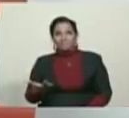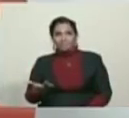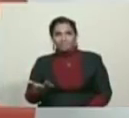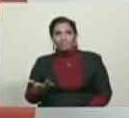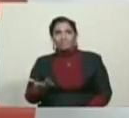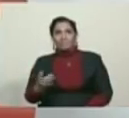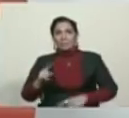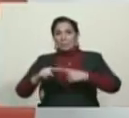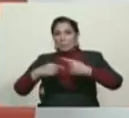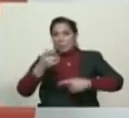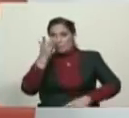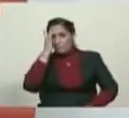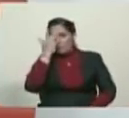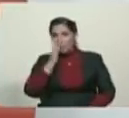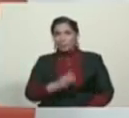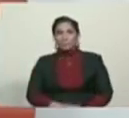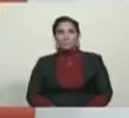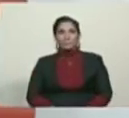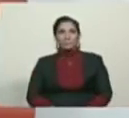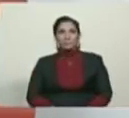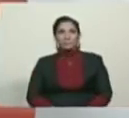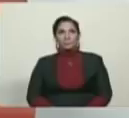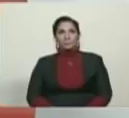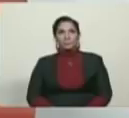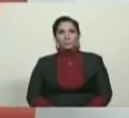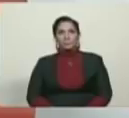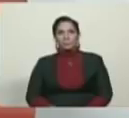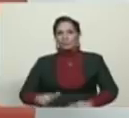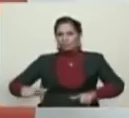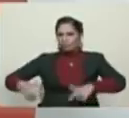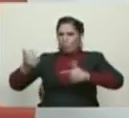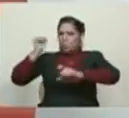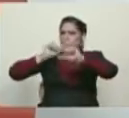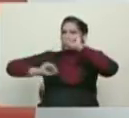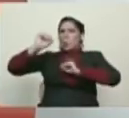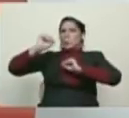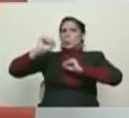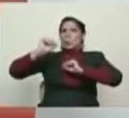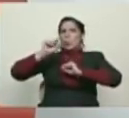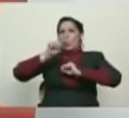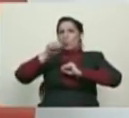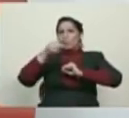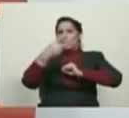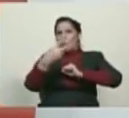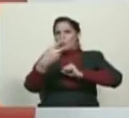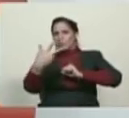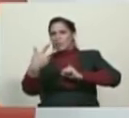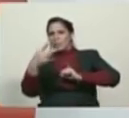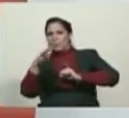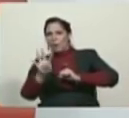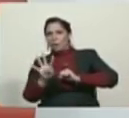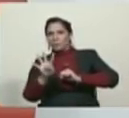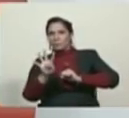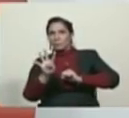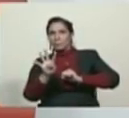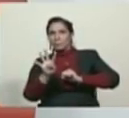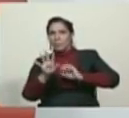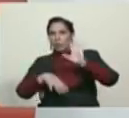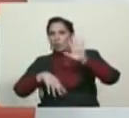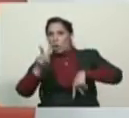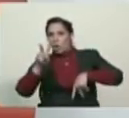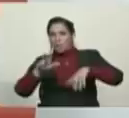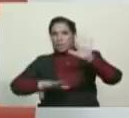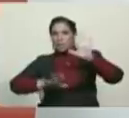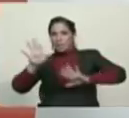Viene febrero. Rebelde. 1, 2, 3, 4, 12,